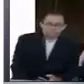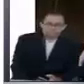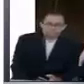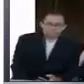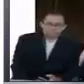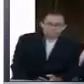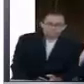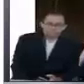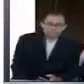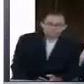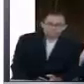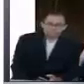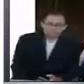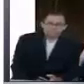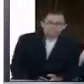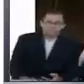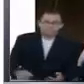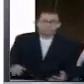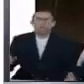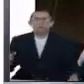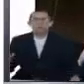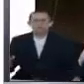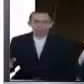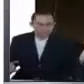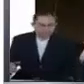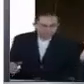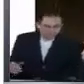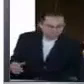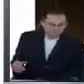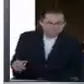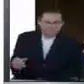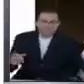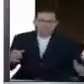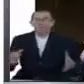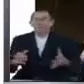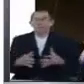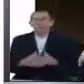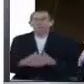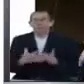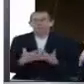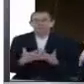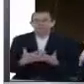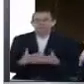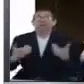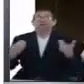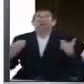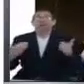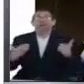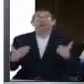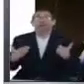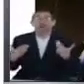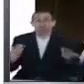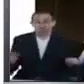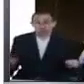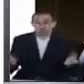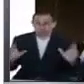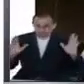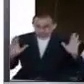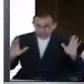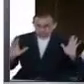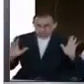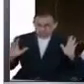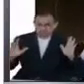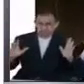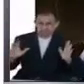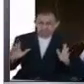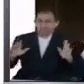¿Por qué estás tú en esta mujer? ¿Qué pasó? Entonces, como ustedes pueden ver, siempre en cada liberación, en la forma que Dios nos usa,